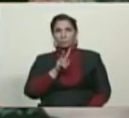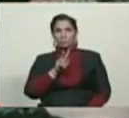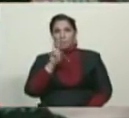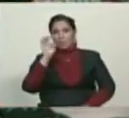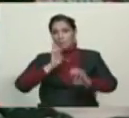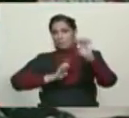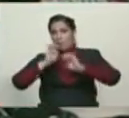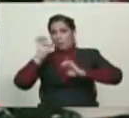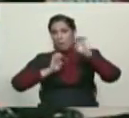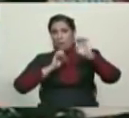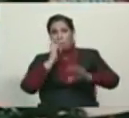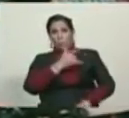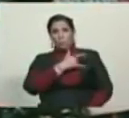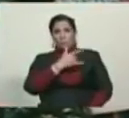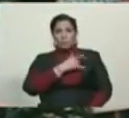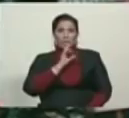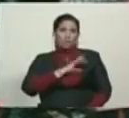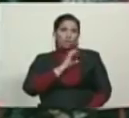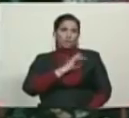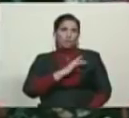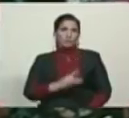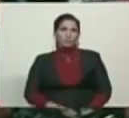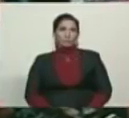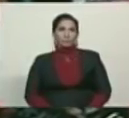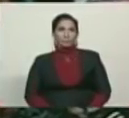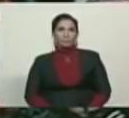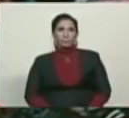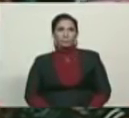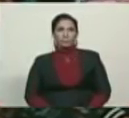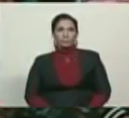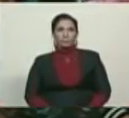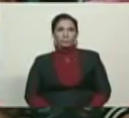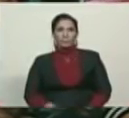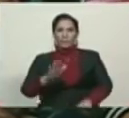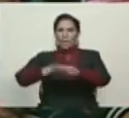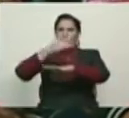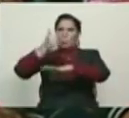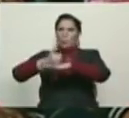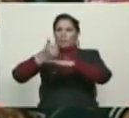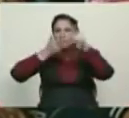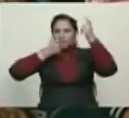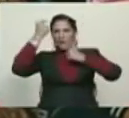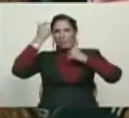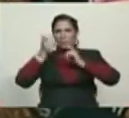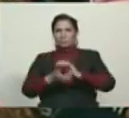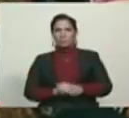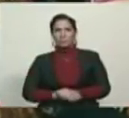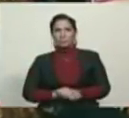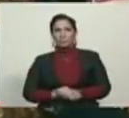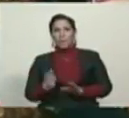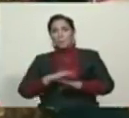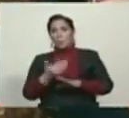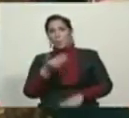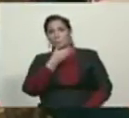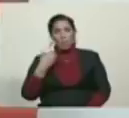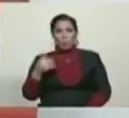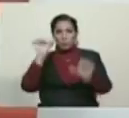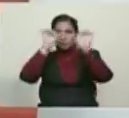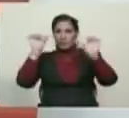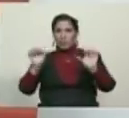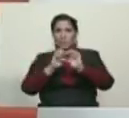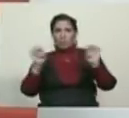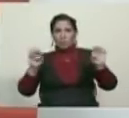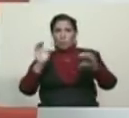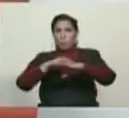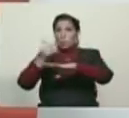Evaluados por una universidad. Y le echaban la culpa a Chávez porque mejoró el sistema educativo. Cuando digo que le echaban la